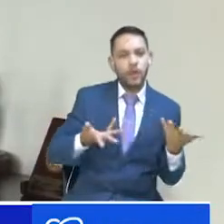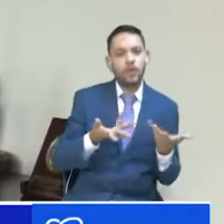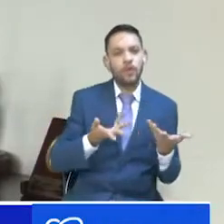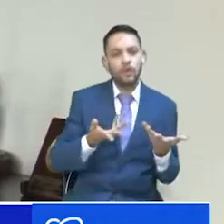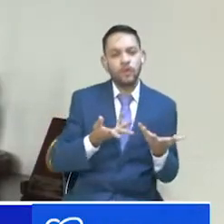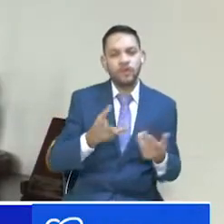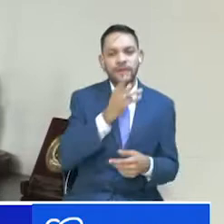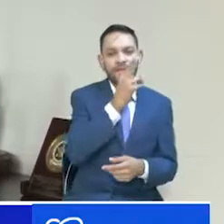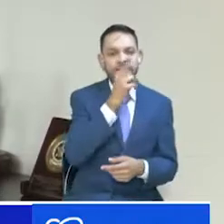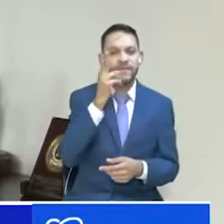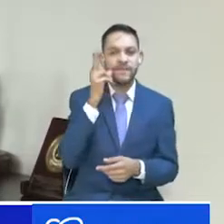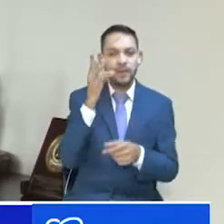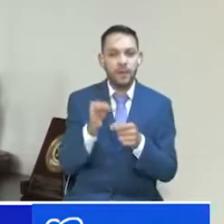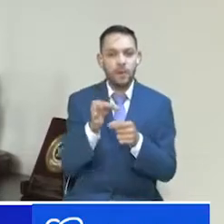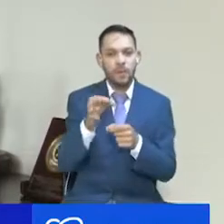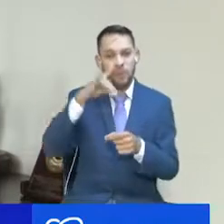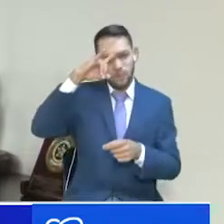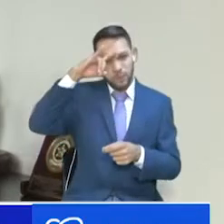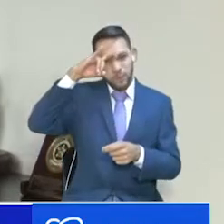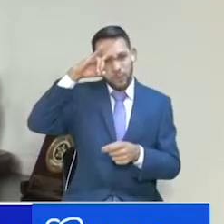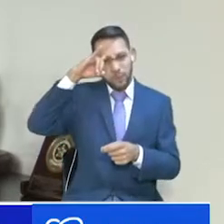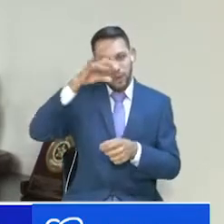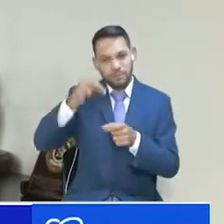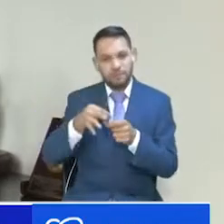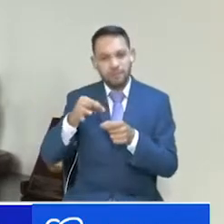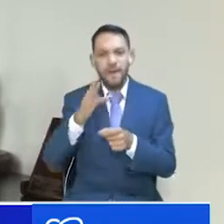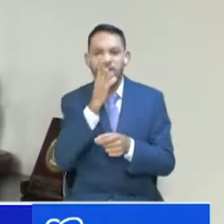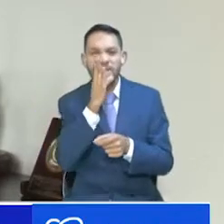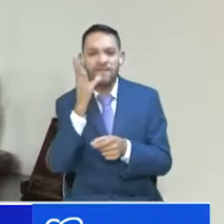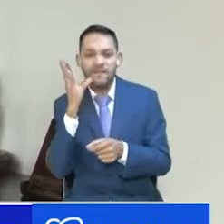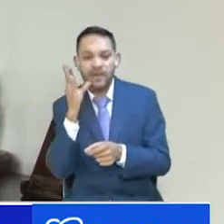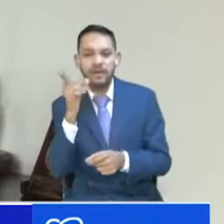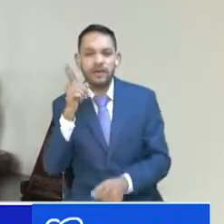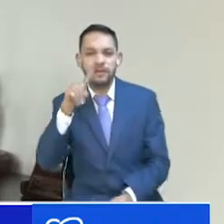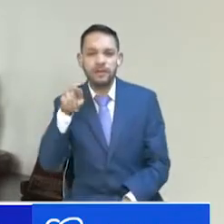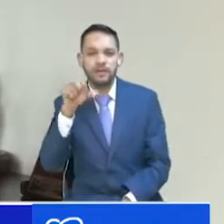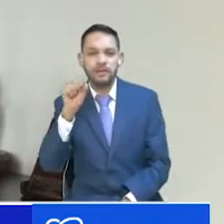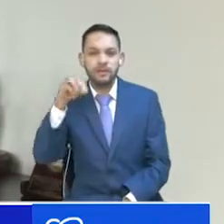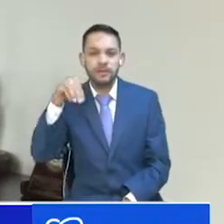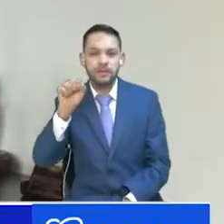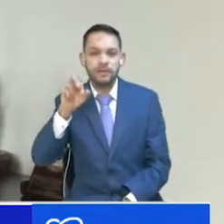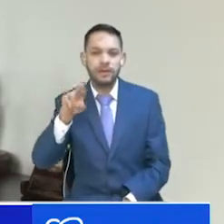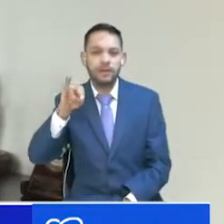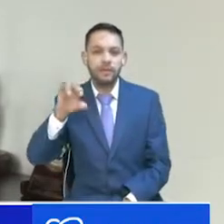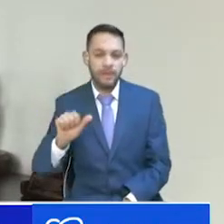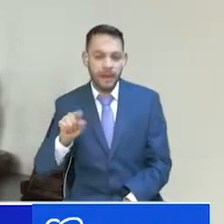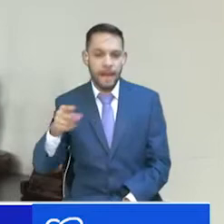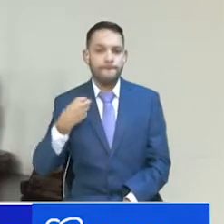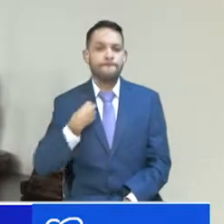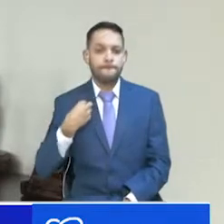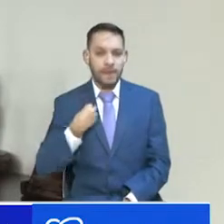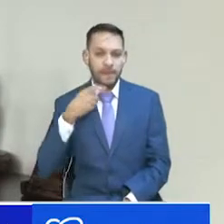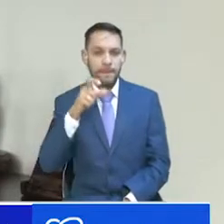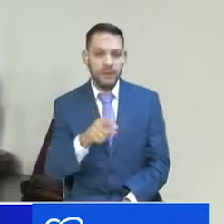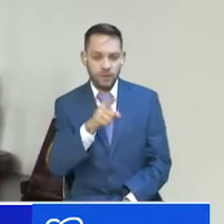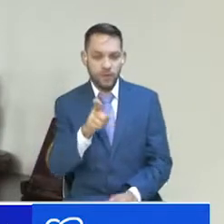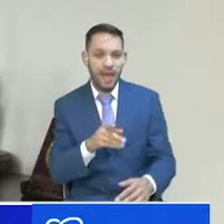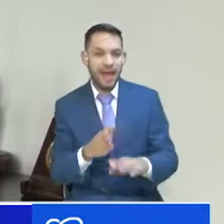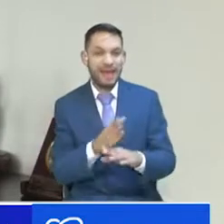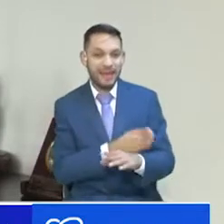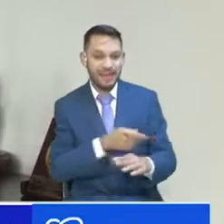rural del municipio de ríosucio una vereda la samaria donde sabíamos que esta persona había emprendido la huida